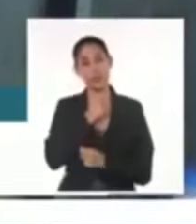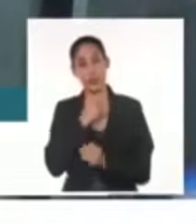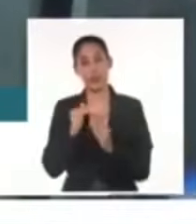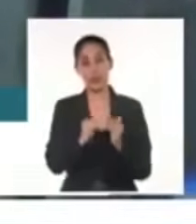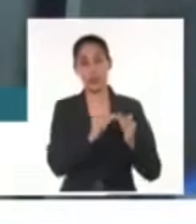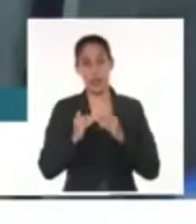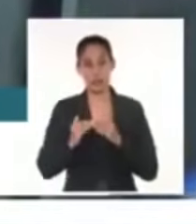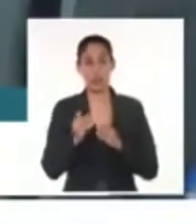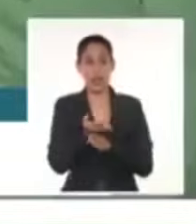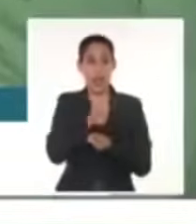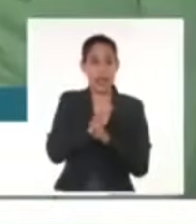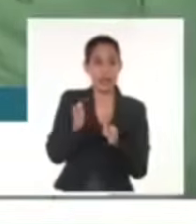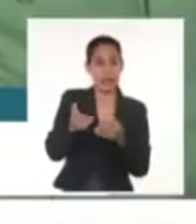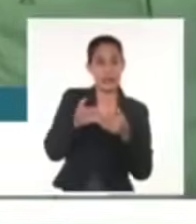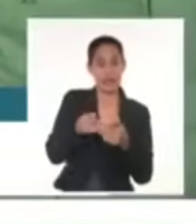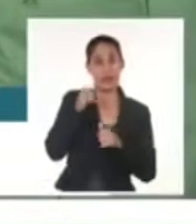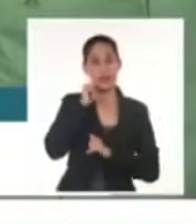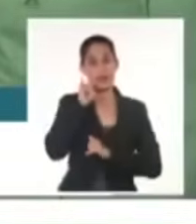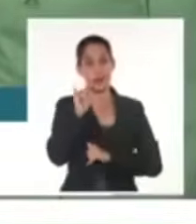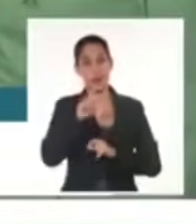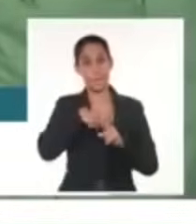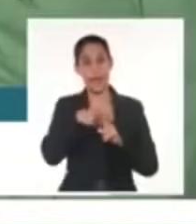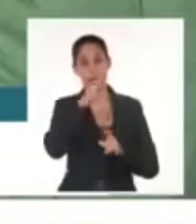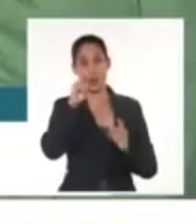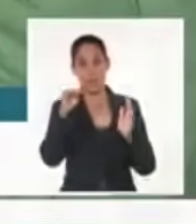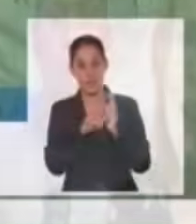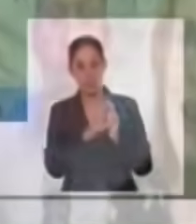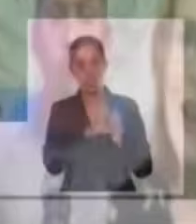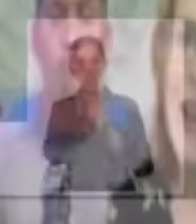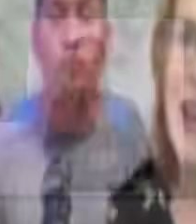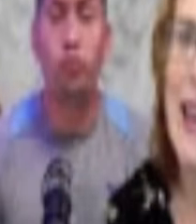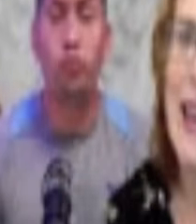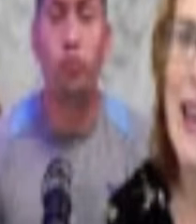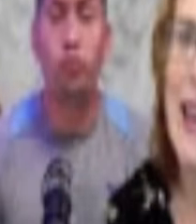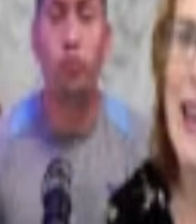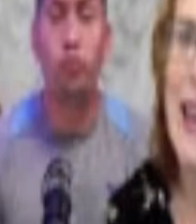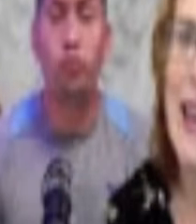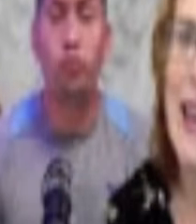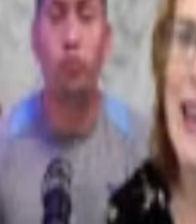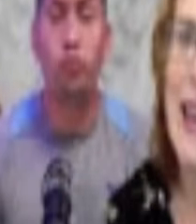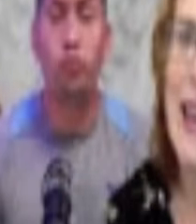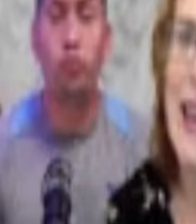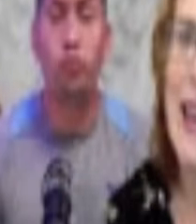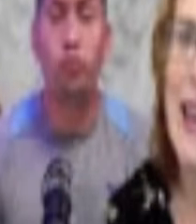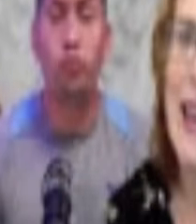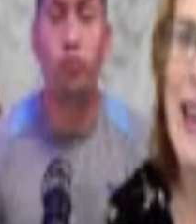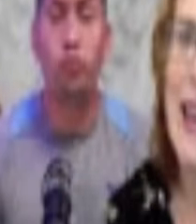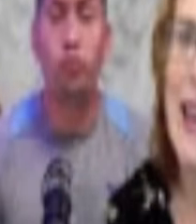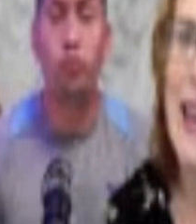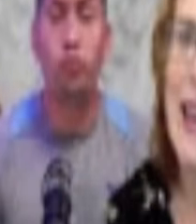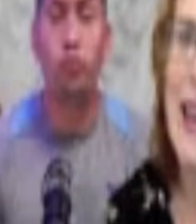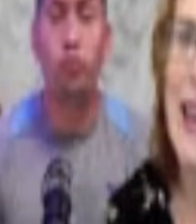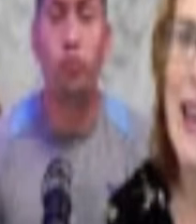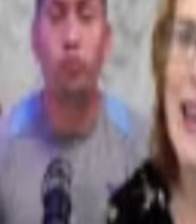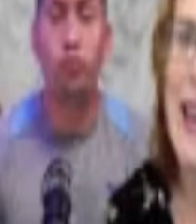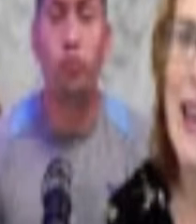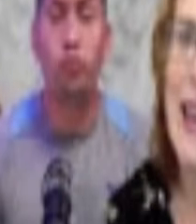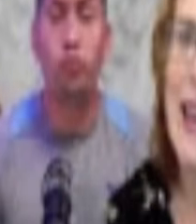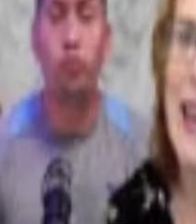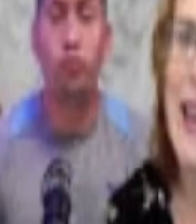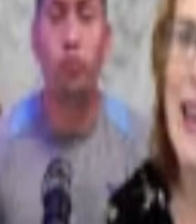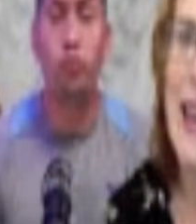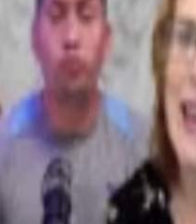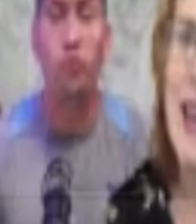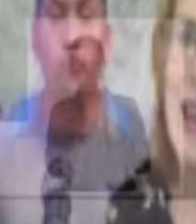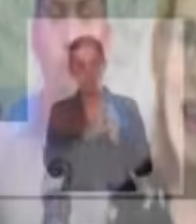también la reacción perversa de esos que disfrutan, sí, de esos que se regodean cada vez que